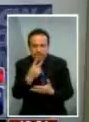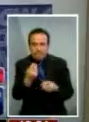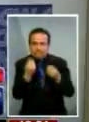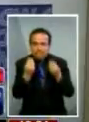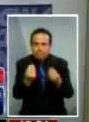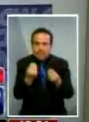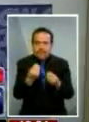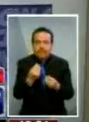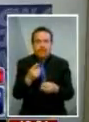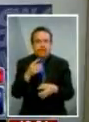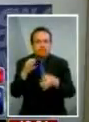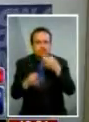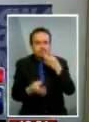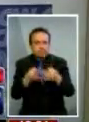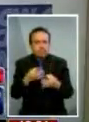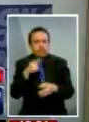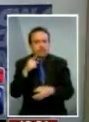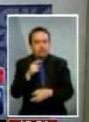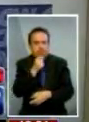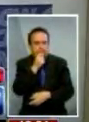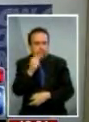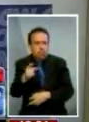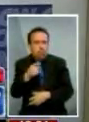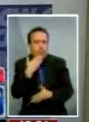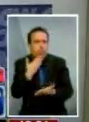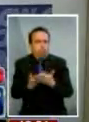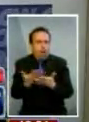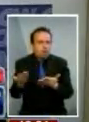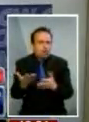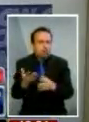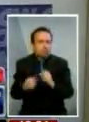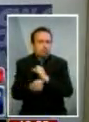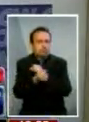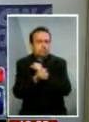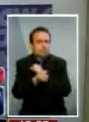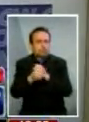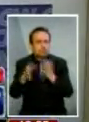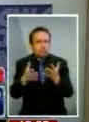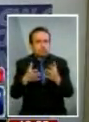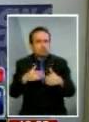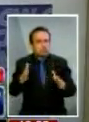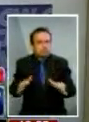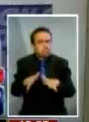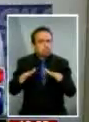las sentencias del imputado. Hasta ahora creo que han sido